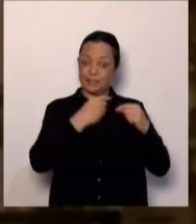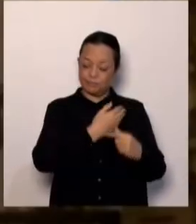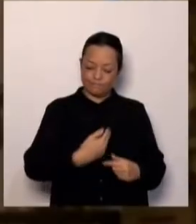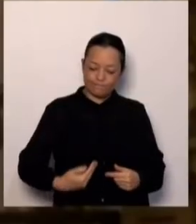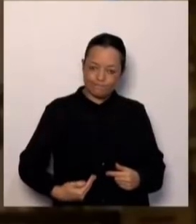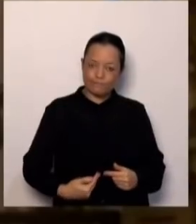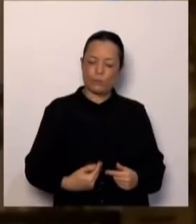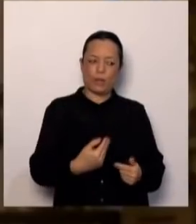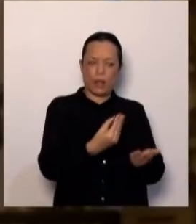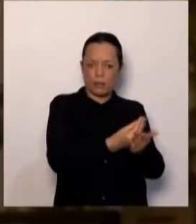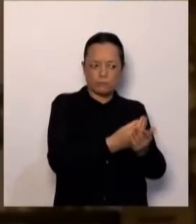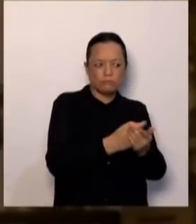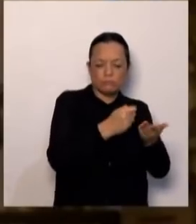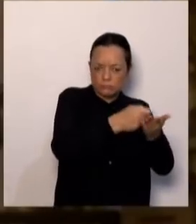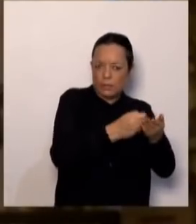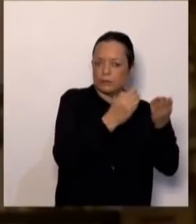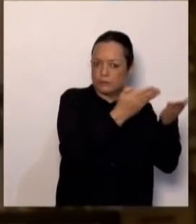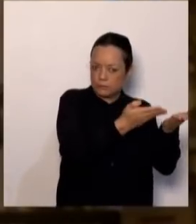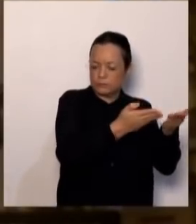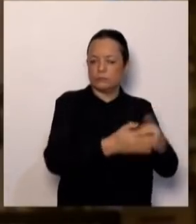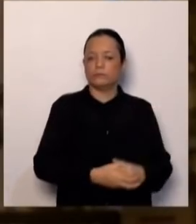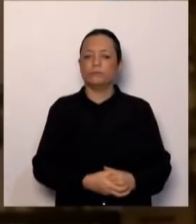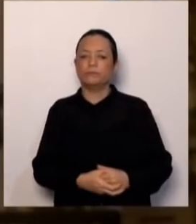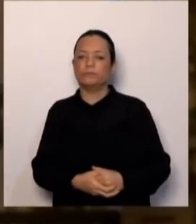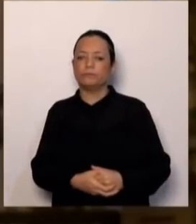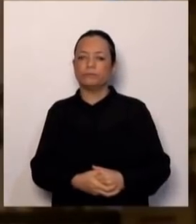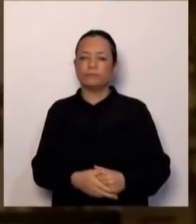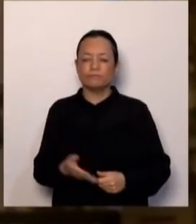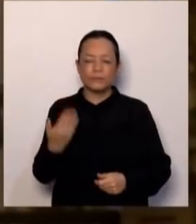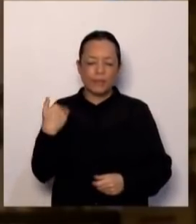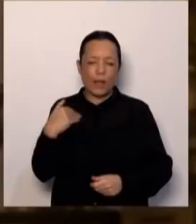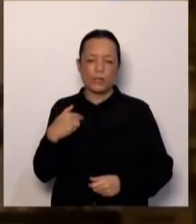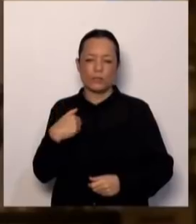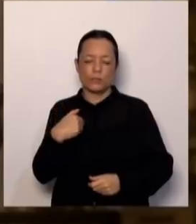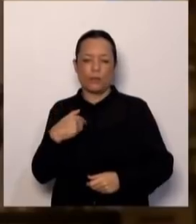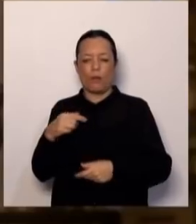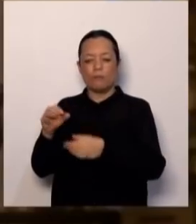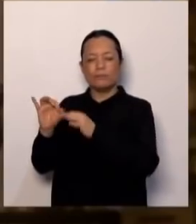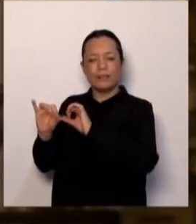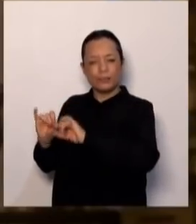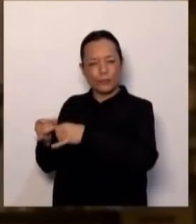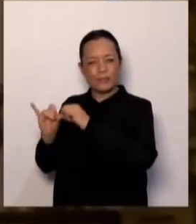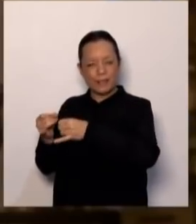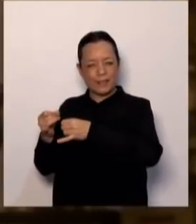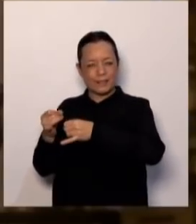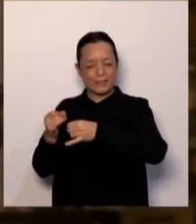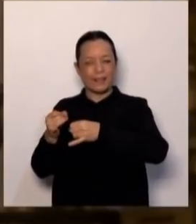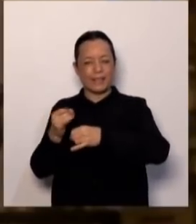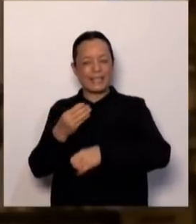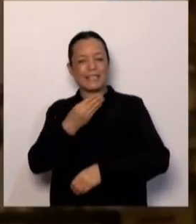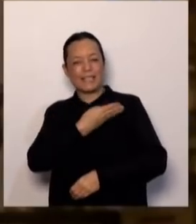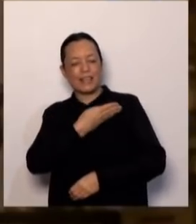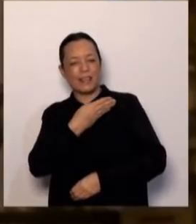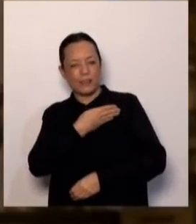Recuerdo un obispo que me marcó mucho en mi adolescencia, que fue Monseñor Zaspe en Santa Fe. En